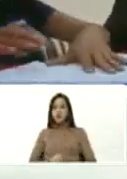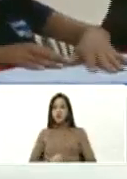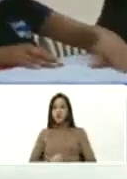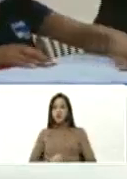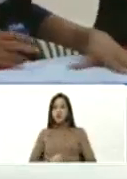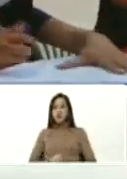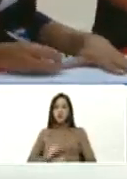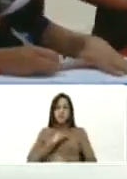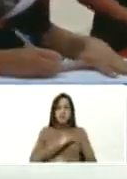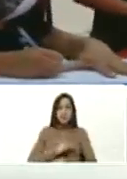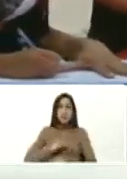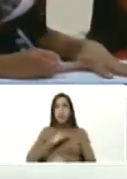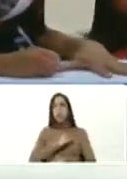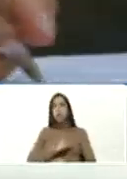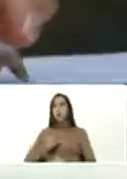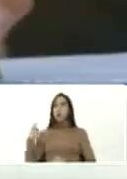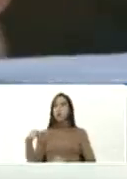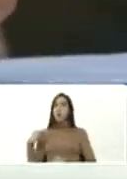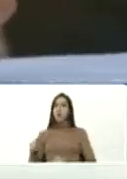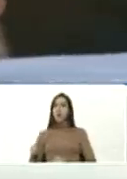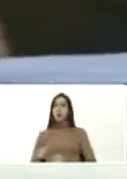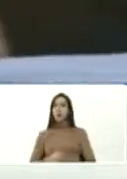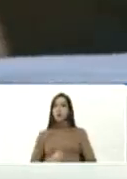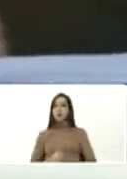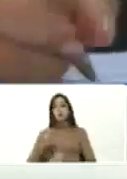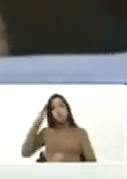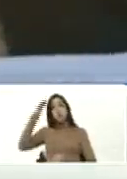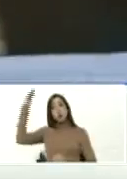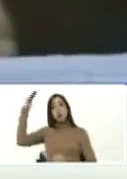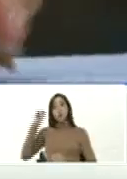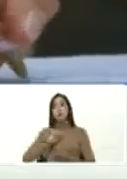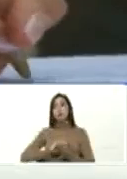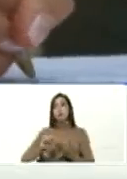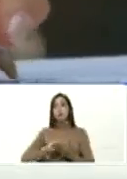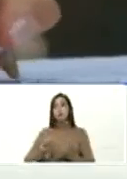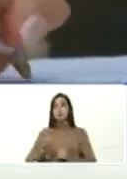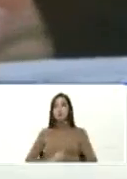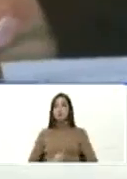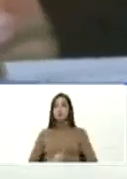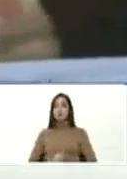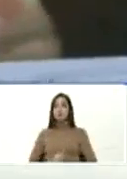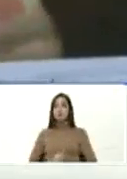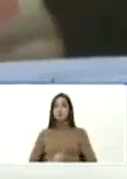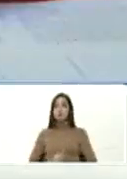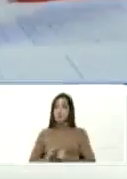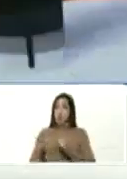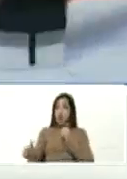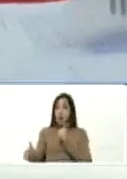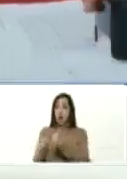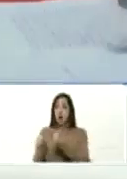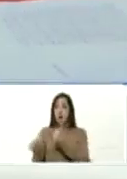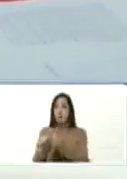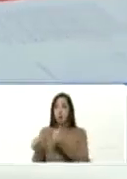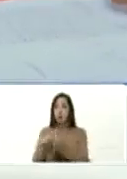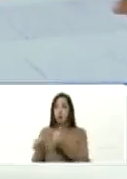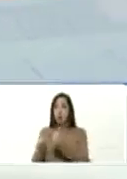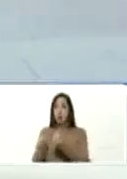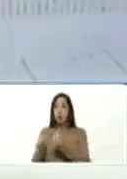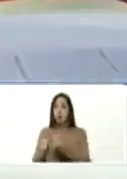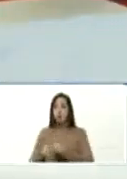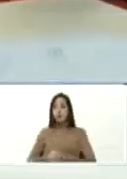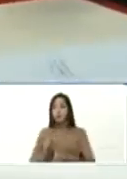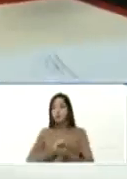misterioso, el lenguaje de Dios. A través de los apóstoles, a